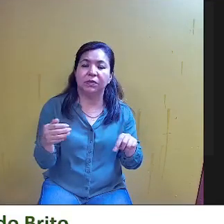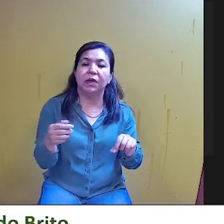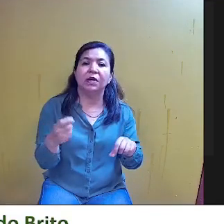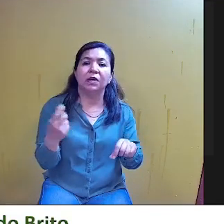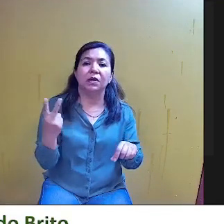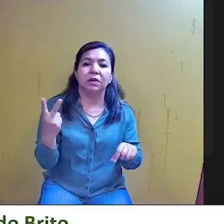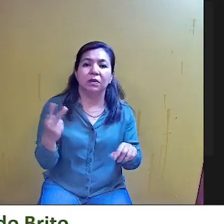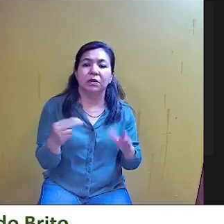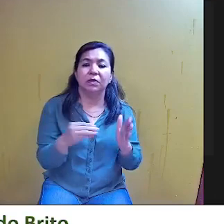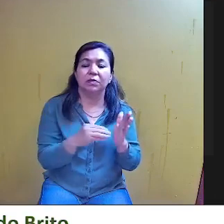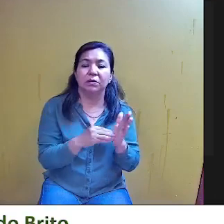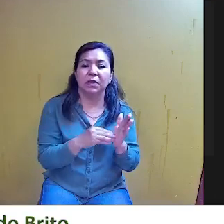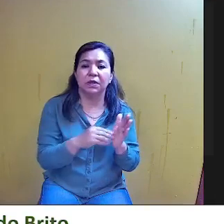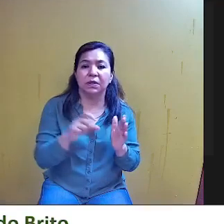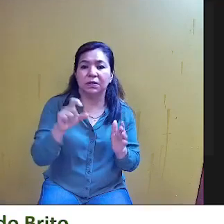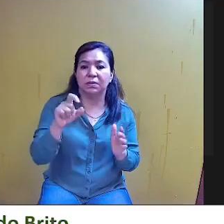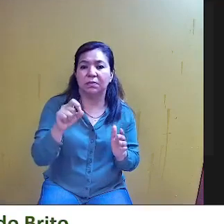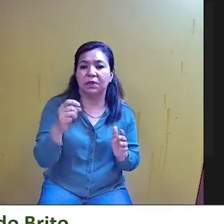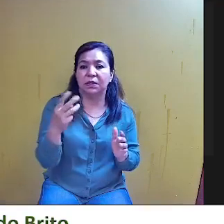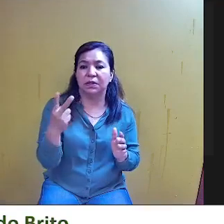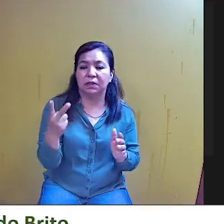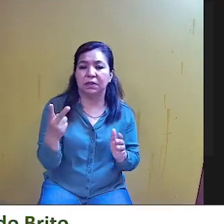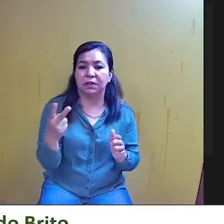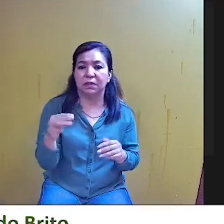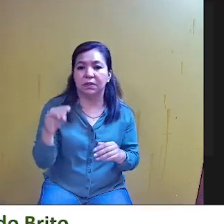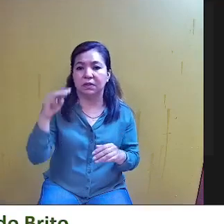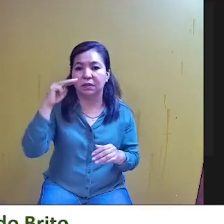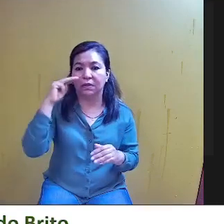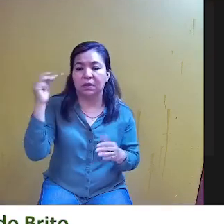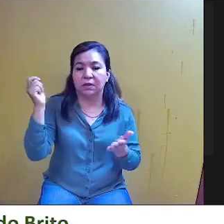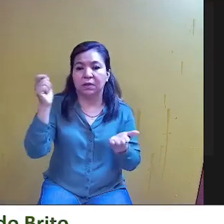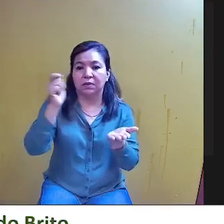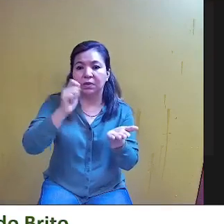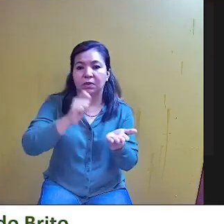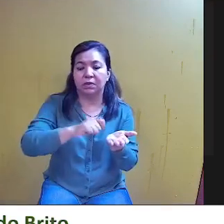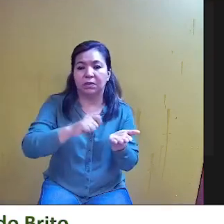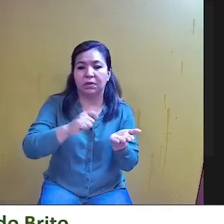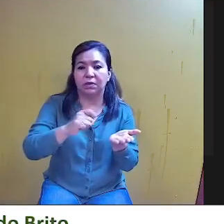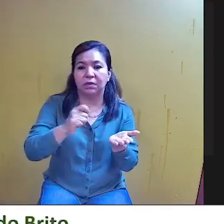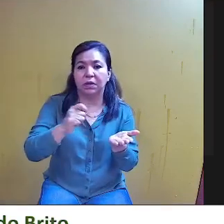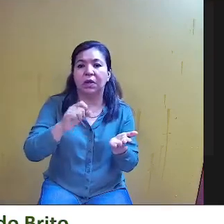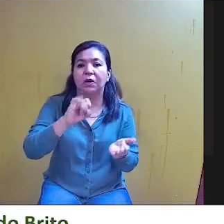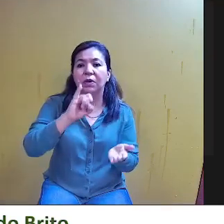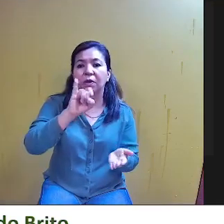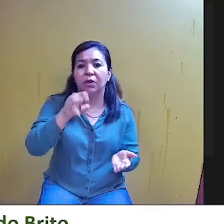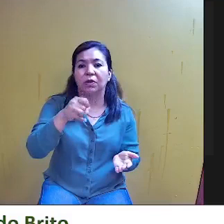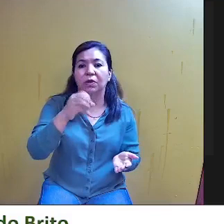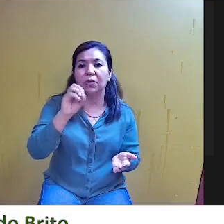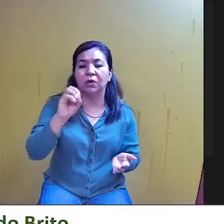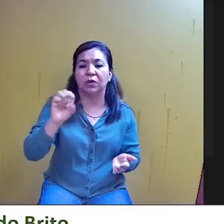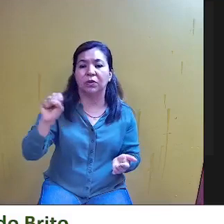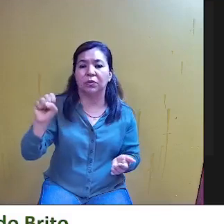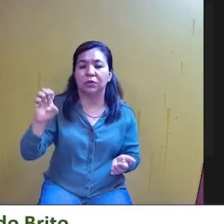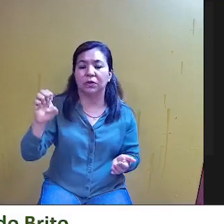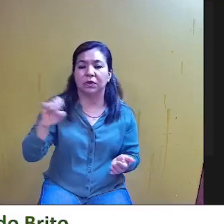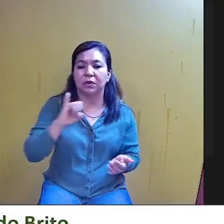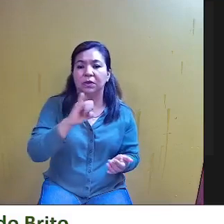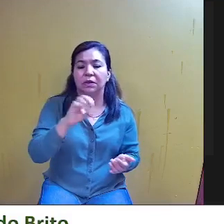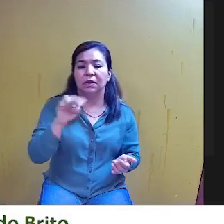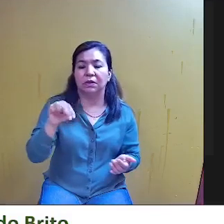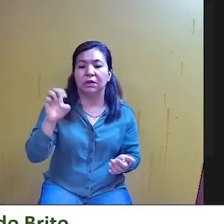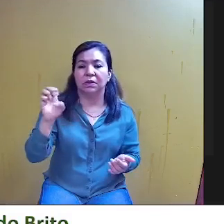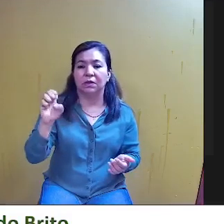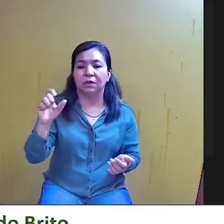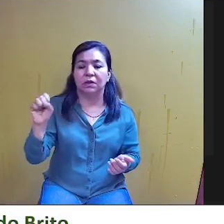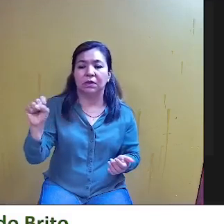TEE/LCT/022/2023, que fue turnado a la ponencia a cargo del magistrado José Inés Betancur Salgado. Por lo que pido